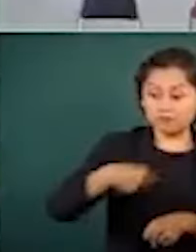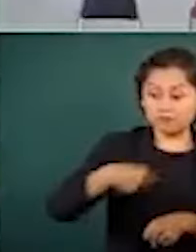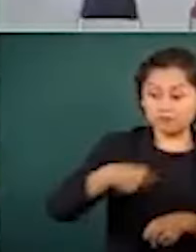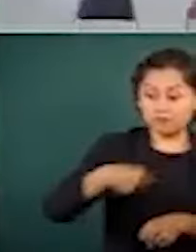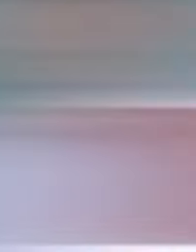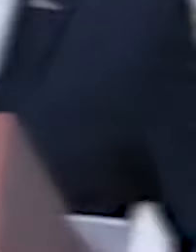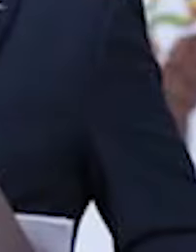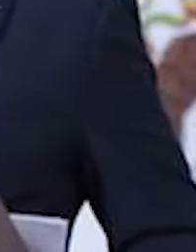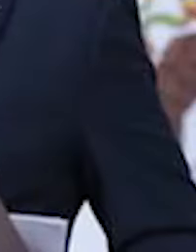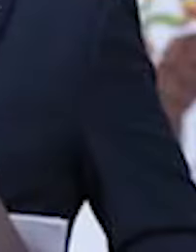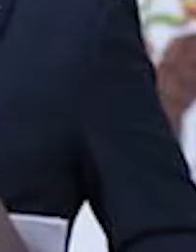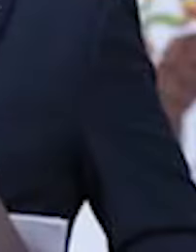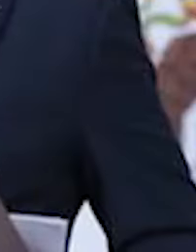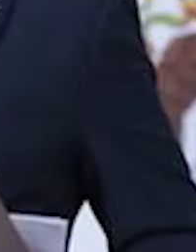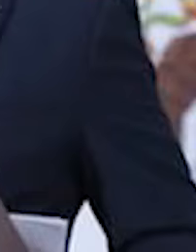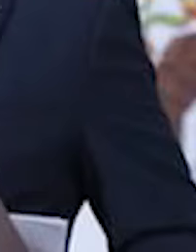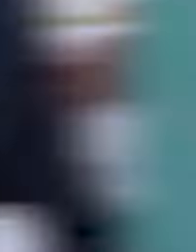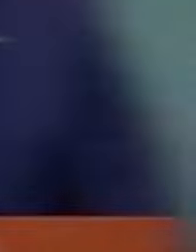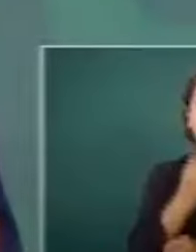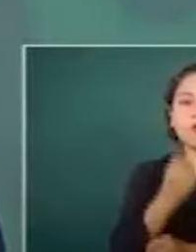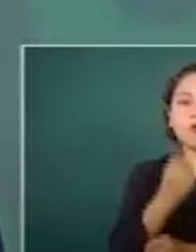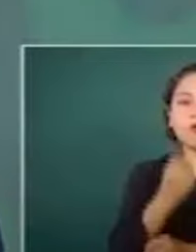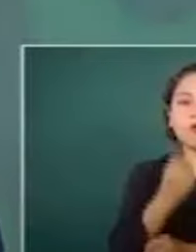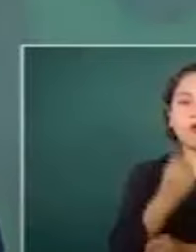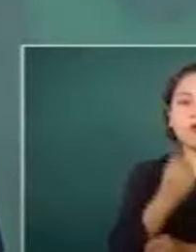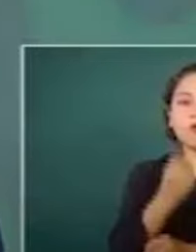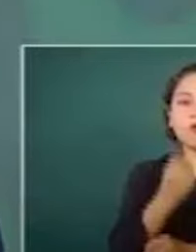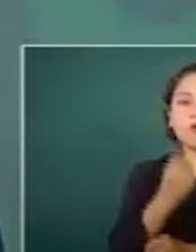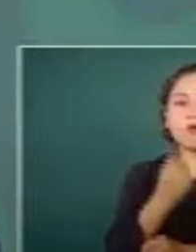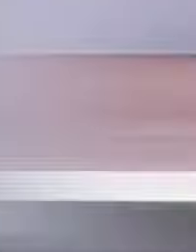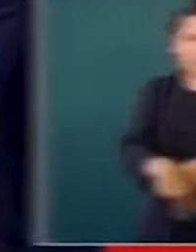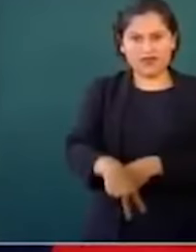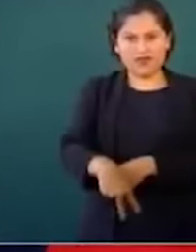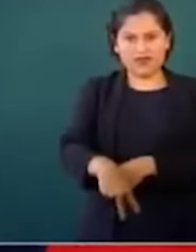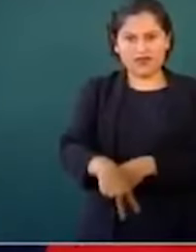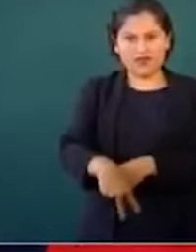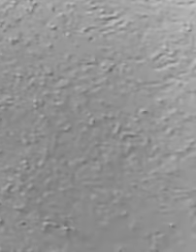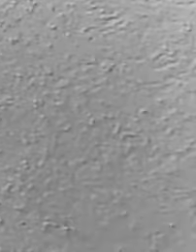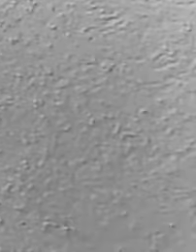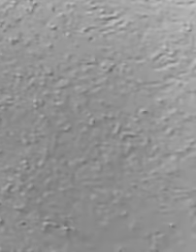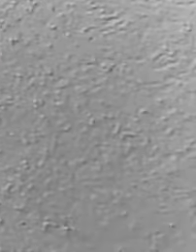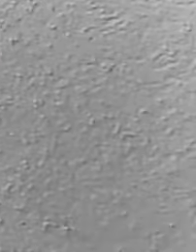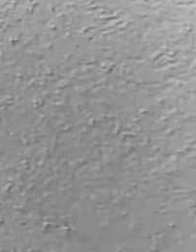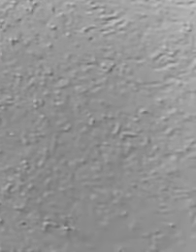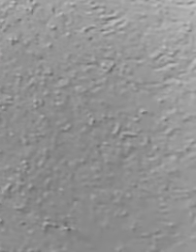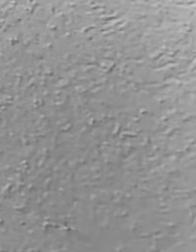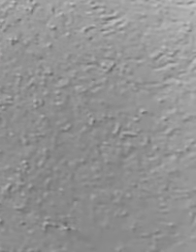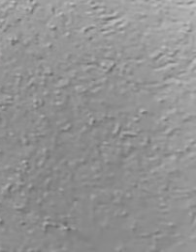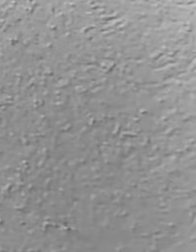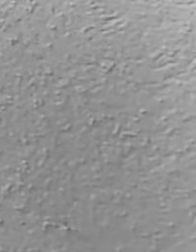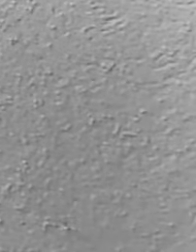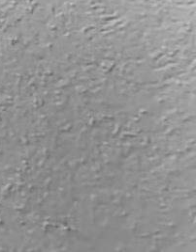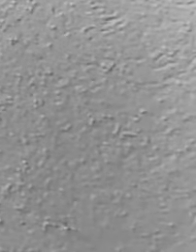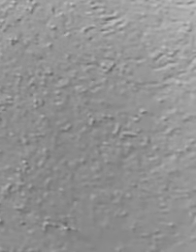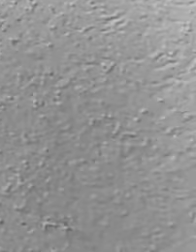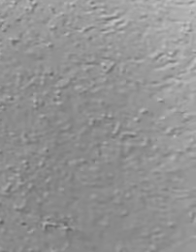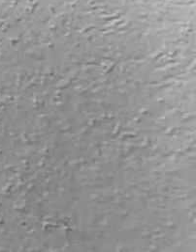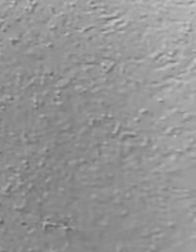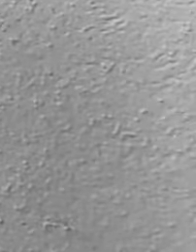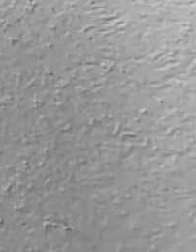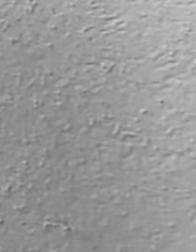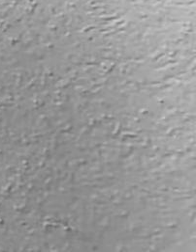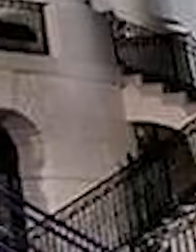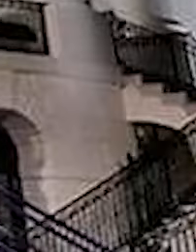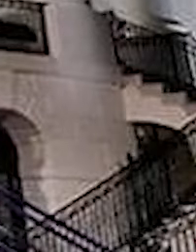Francisco Javier García, cabeza de vaca, dijo que espera que su estado tenga mayor reciprocidad con la federación en la asignación de recursos, dijo que no es un